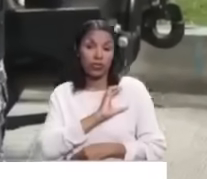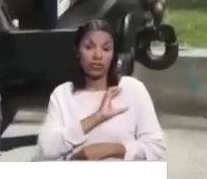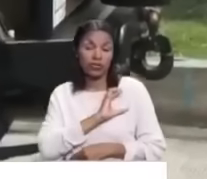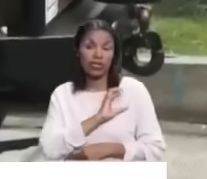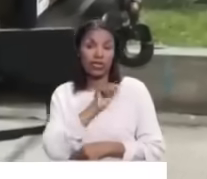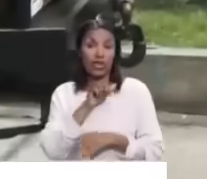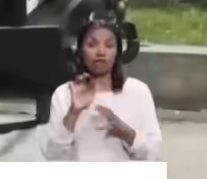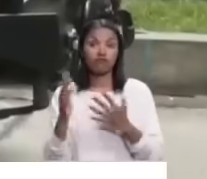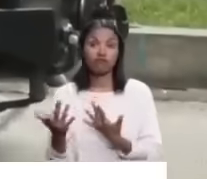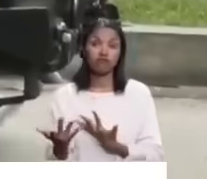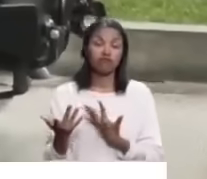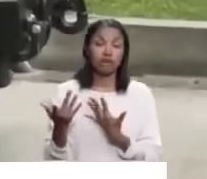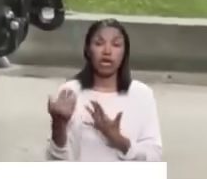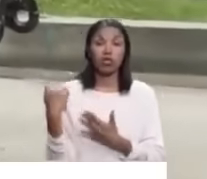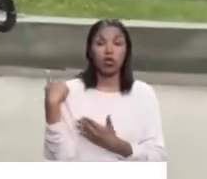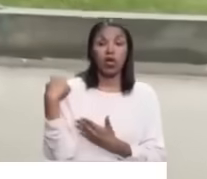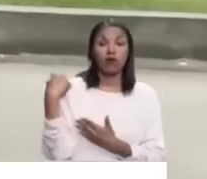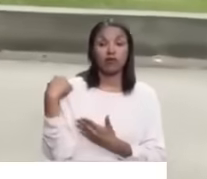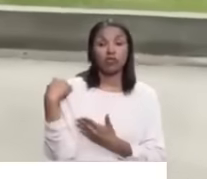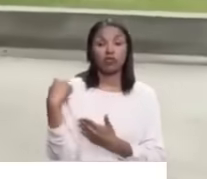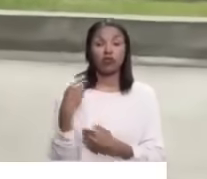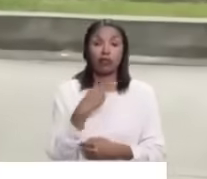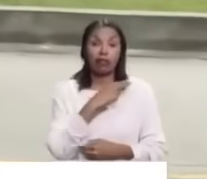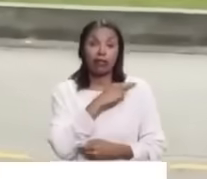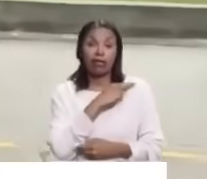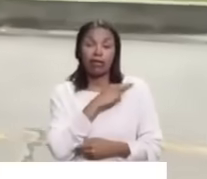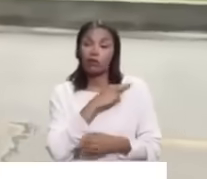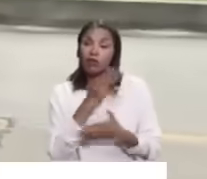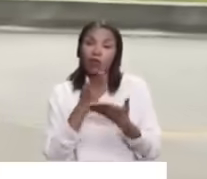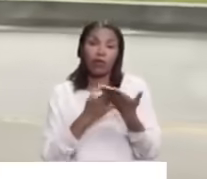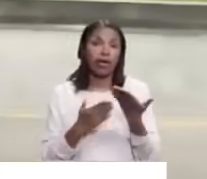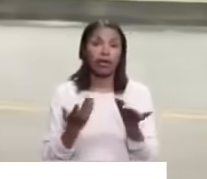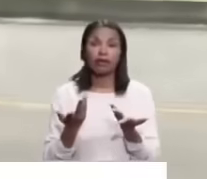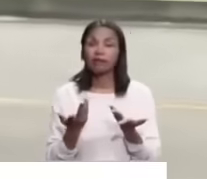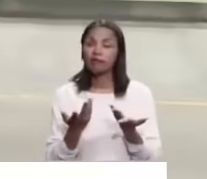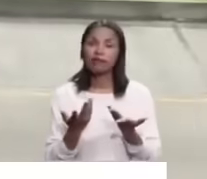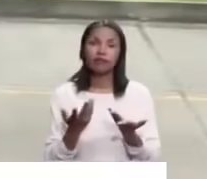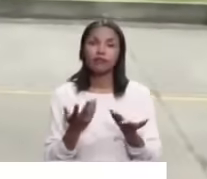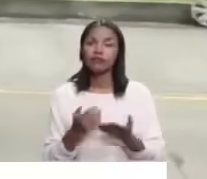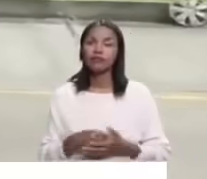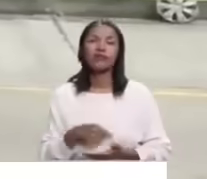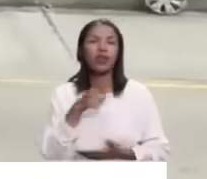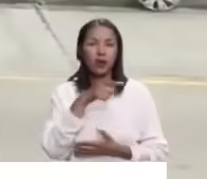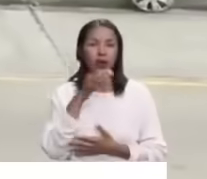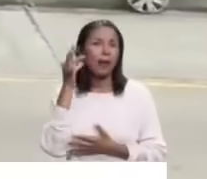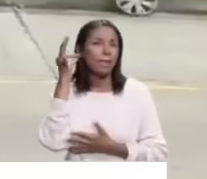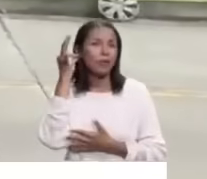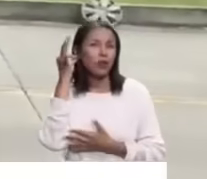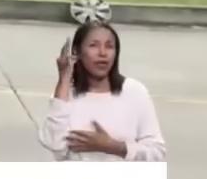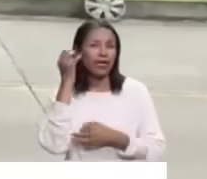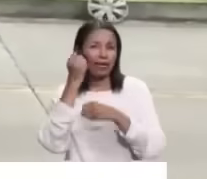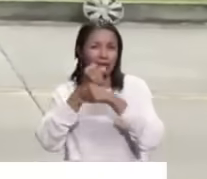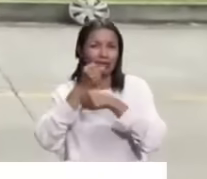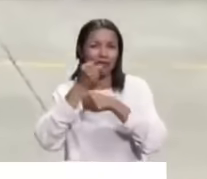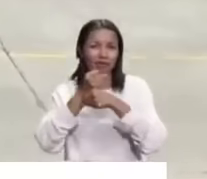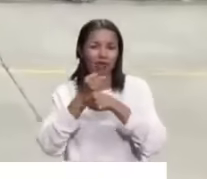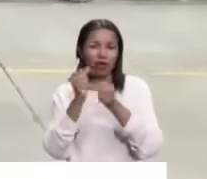llegó una funcionaria del Ministerio Público y se mantiene al teléfono en espera